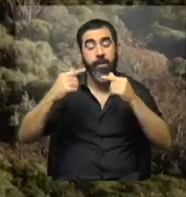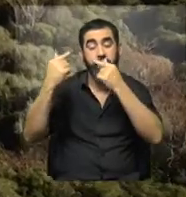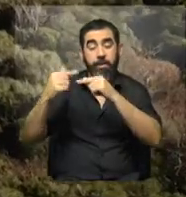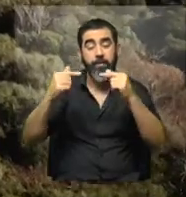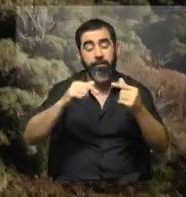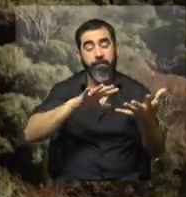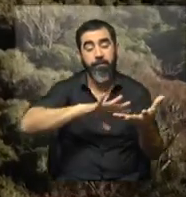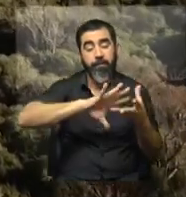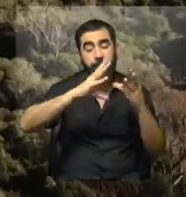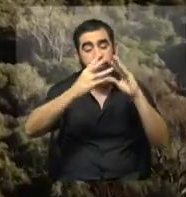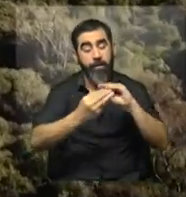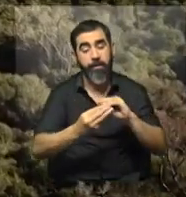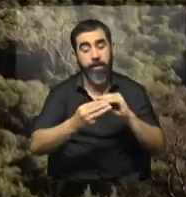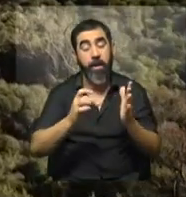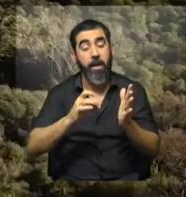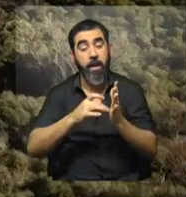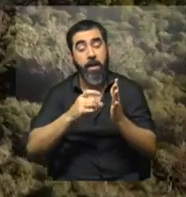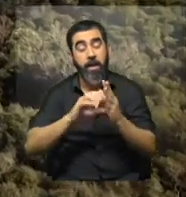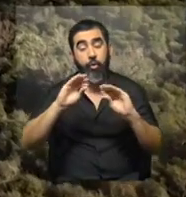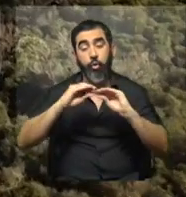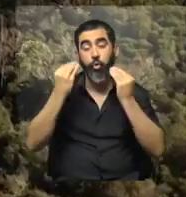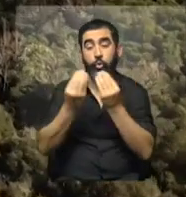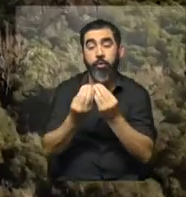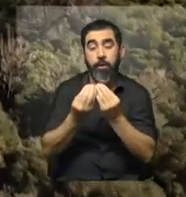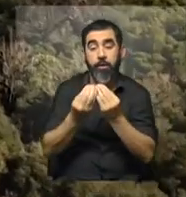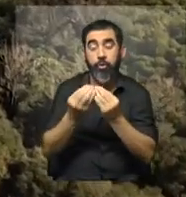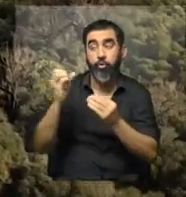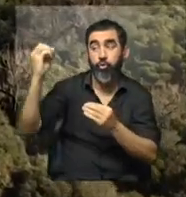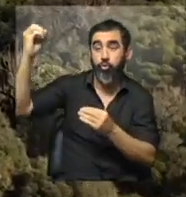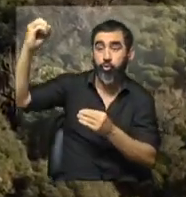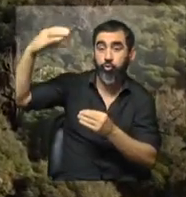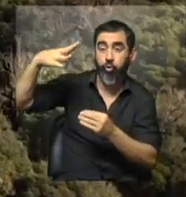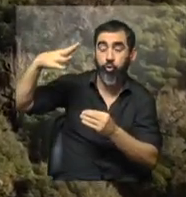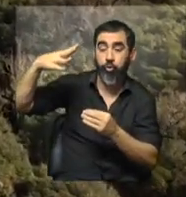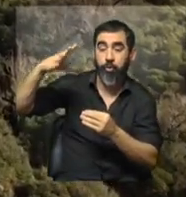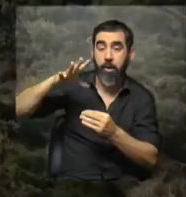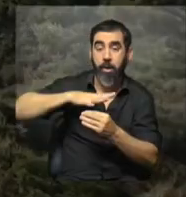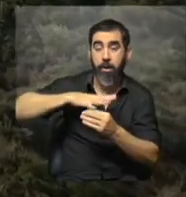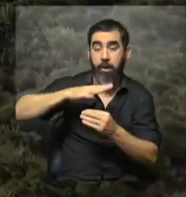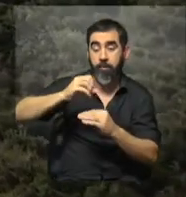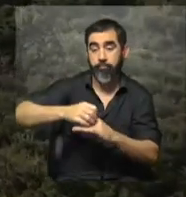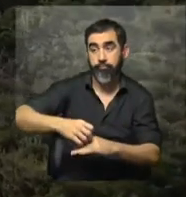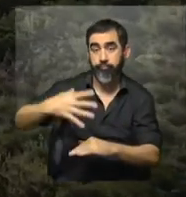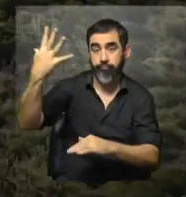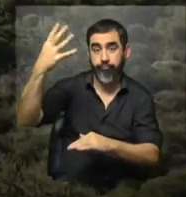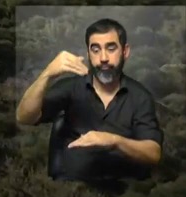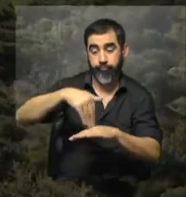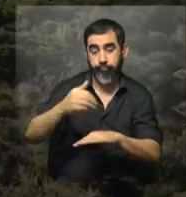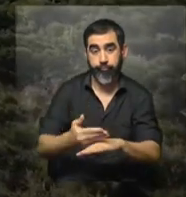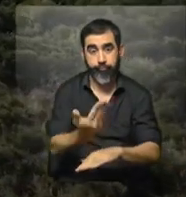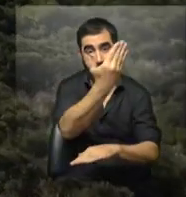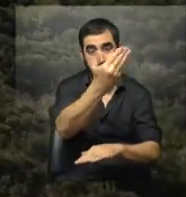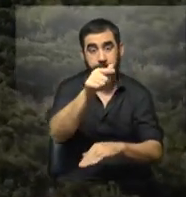diferencial en cuanto a la calidad y la cantidad de radiación solar que estas reflejan.